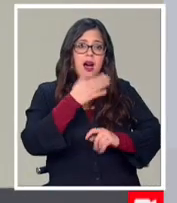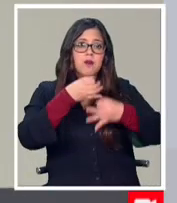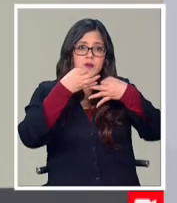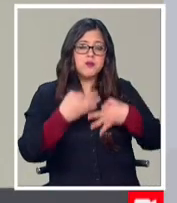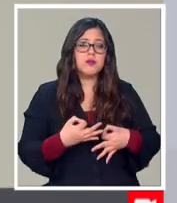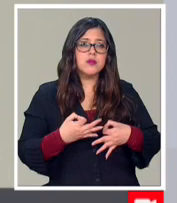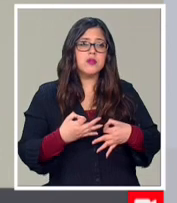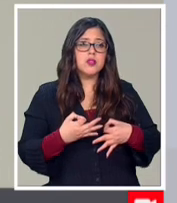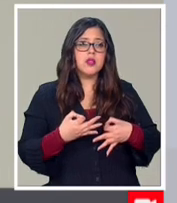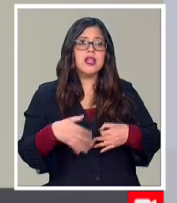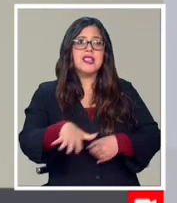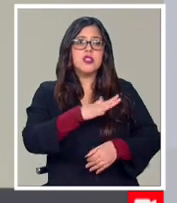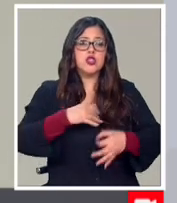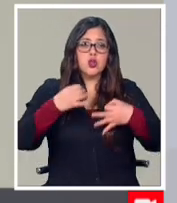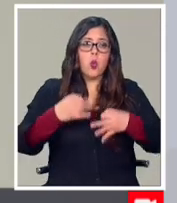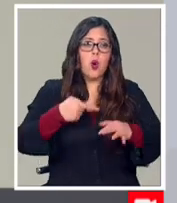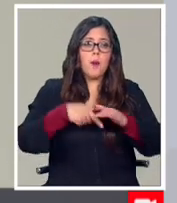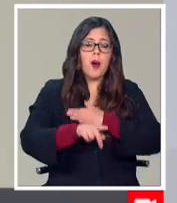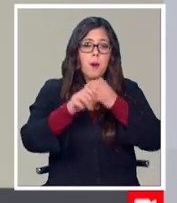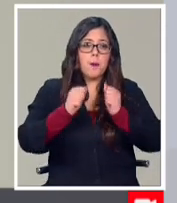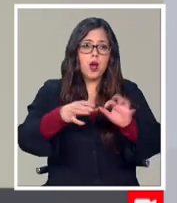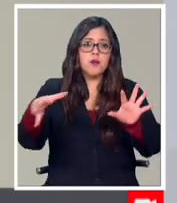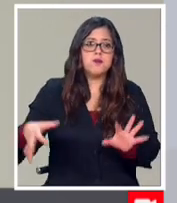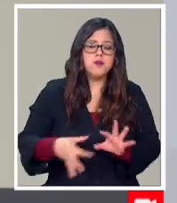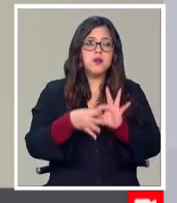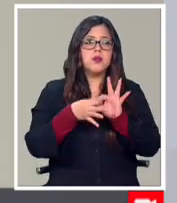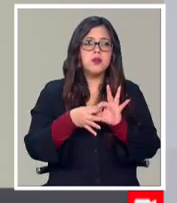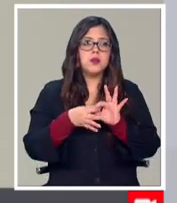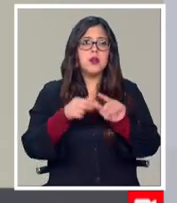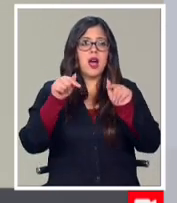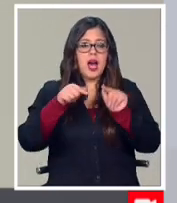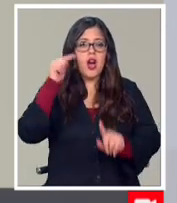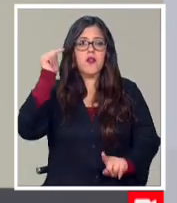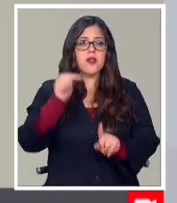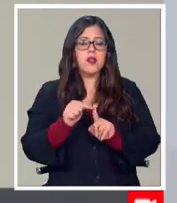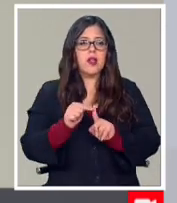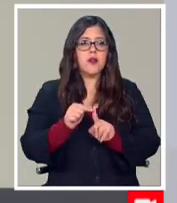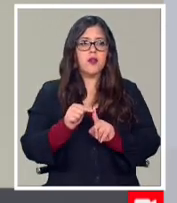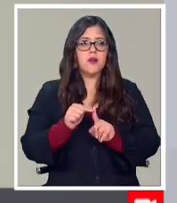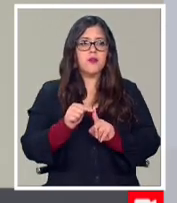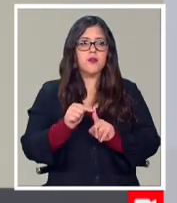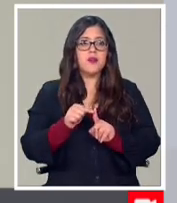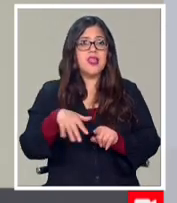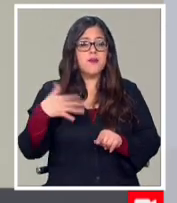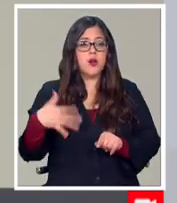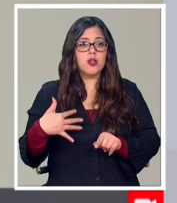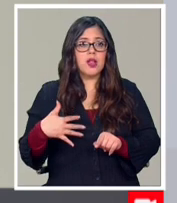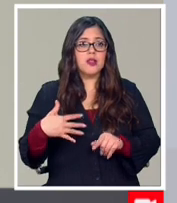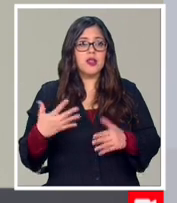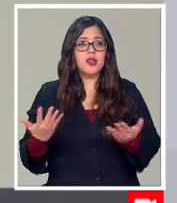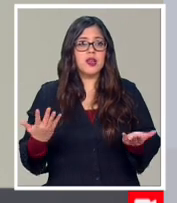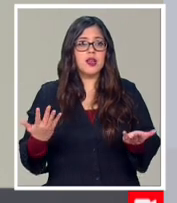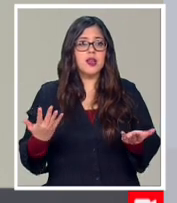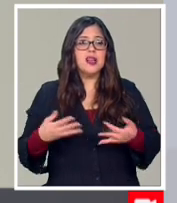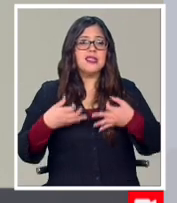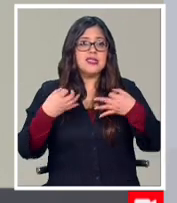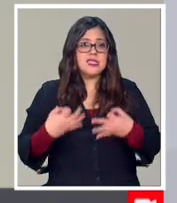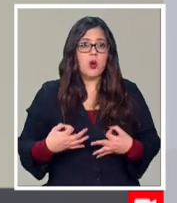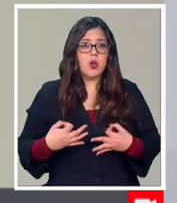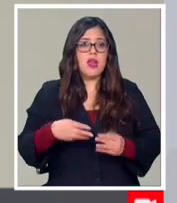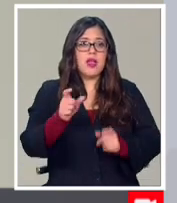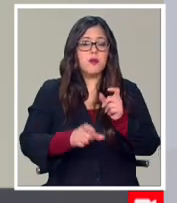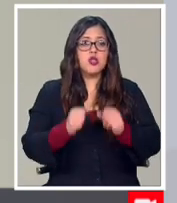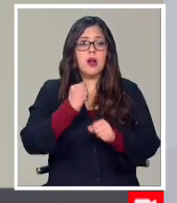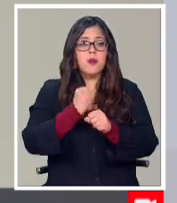situación de seguridad en el metro puedan unirse en torno a este objetivo. Lo principal es y será la seguridad de las y